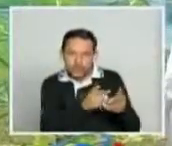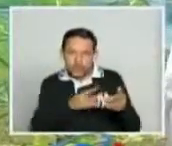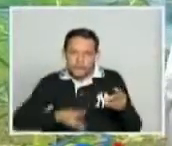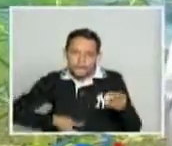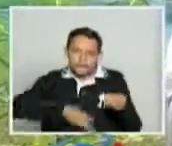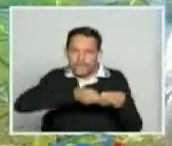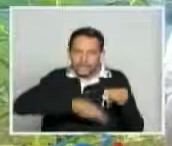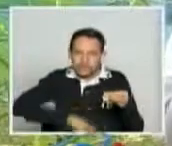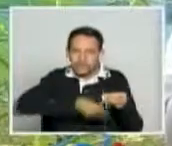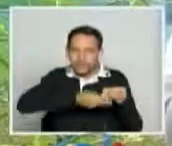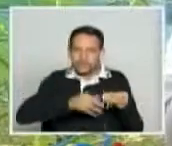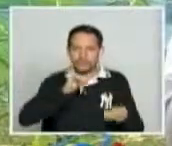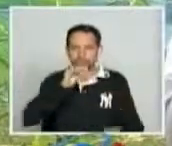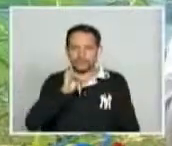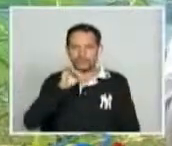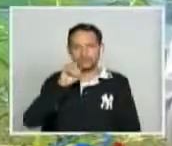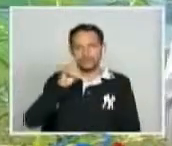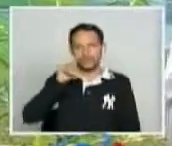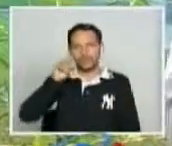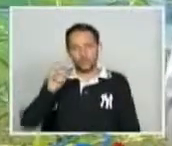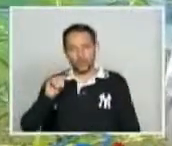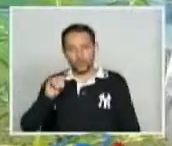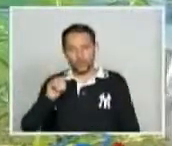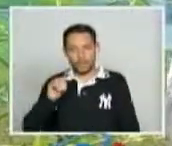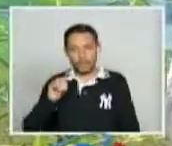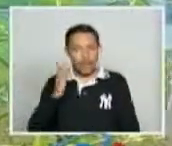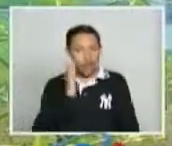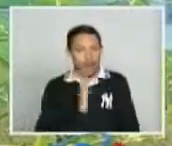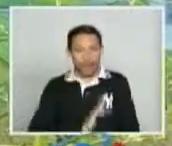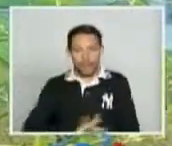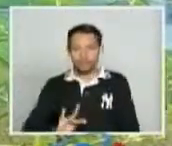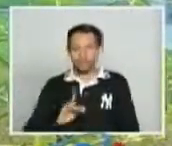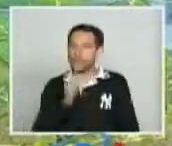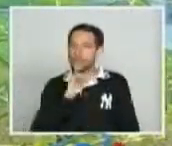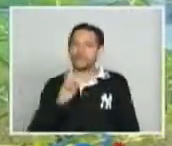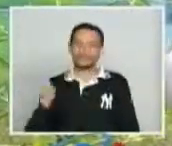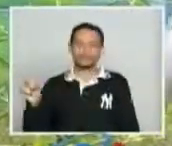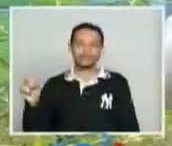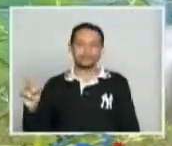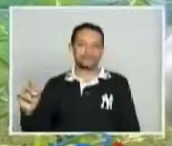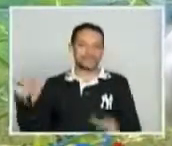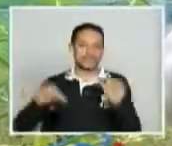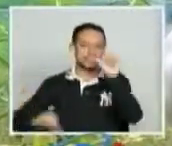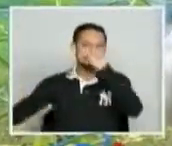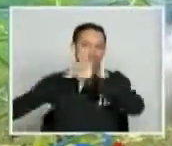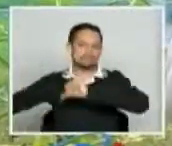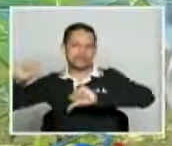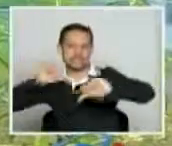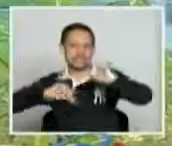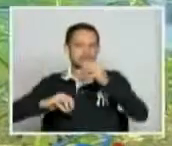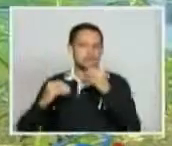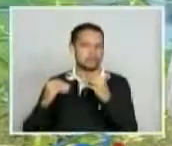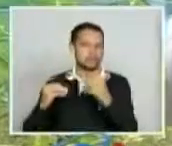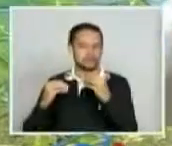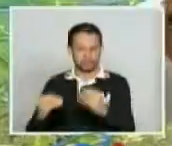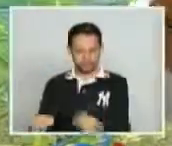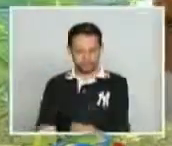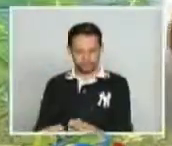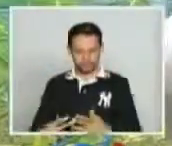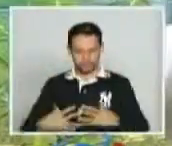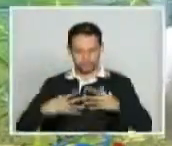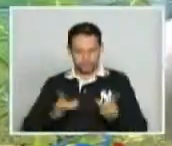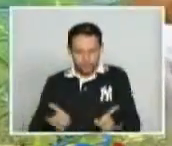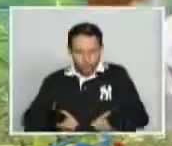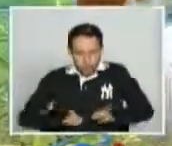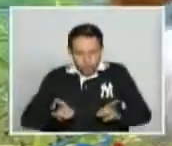yodo está envenenado, que es un yodo malo. Entonces llega al cuerpo y la tiroides lo